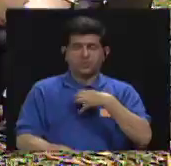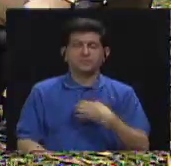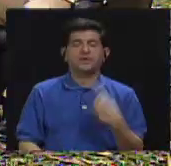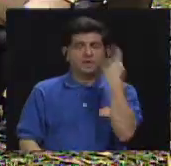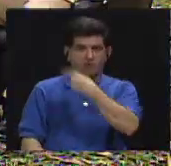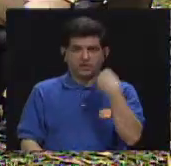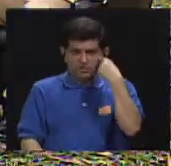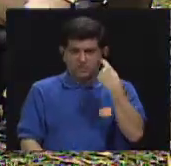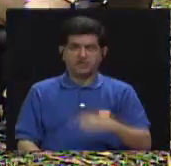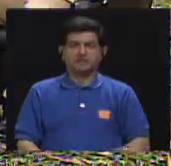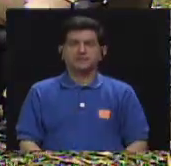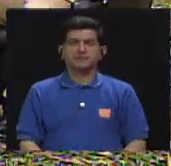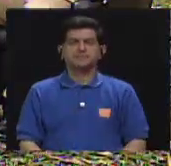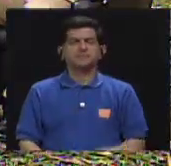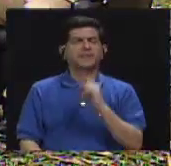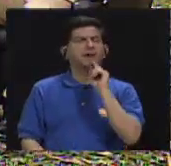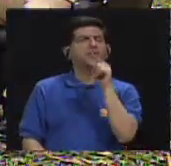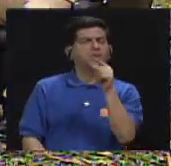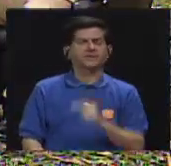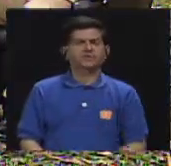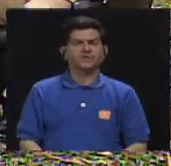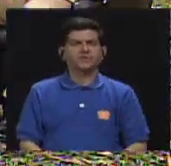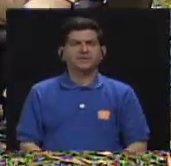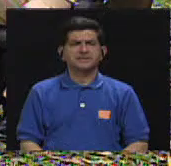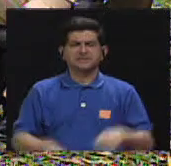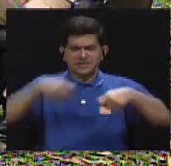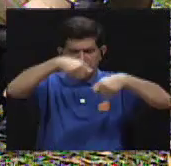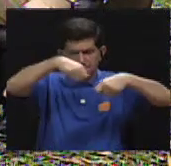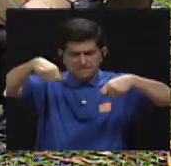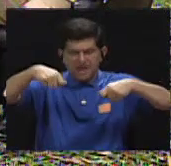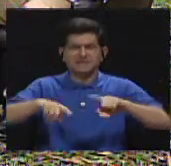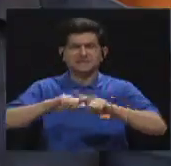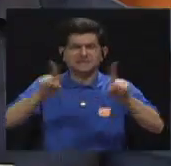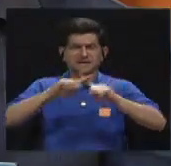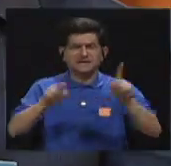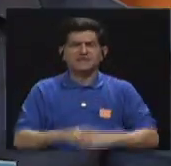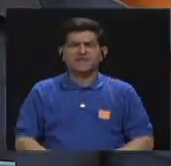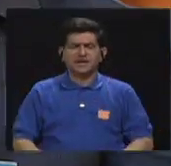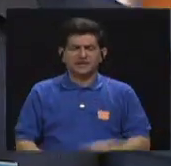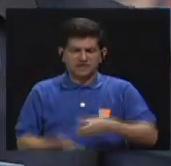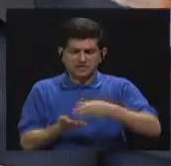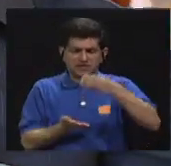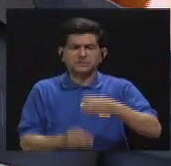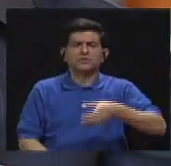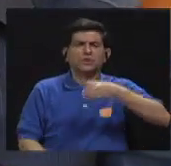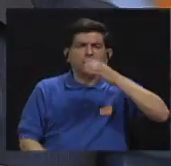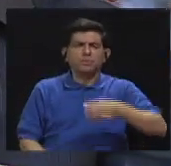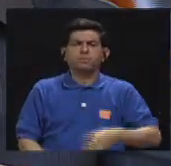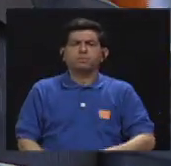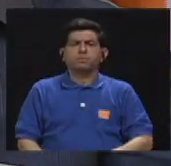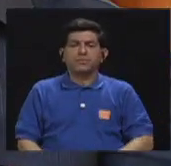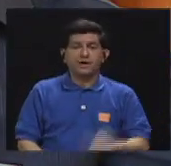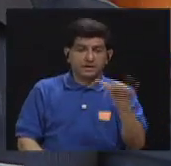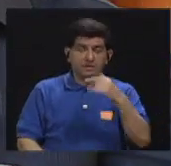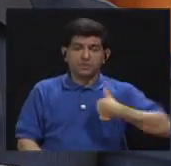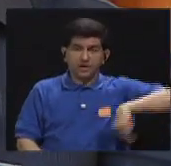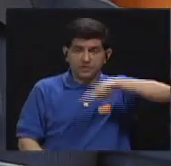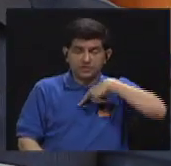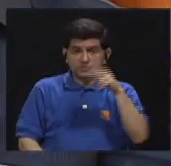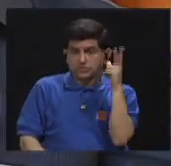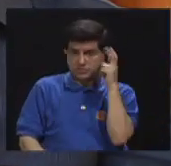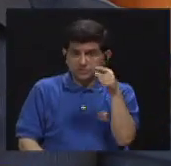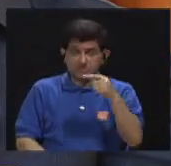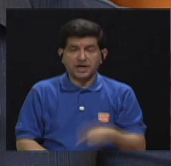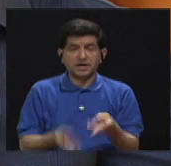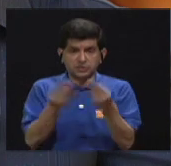uno. Doctor, y ahora que menciona esto de la pasta dental y los enjuagues, hemos escuchado de que este tipo